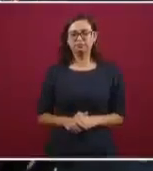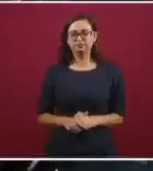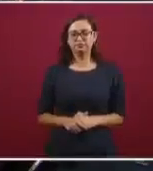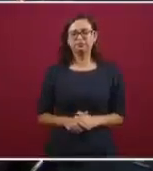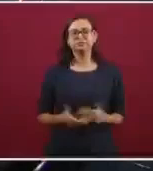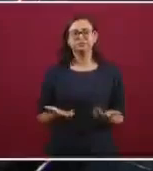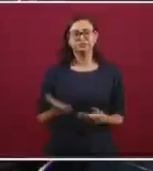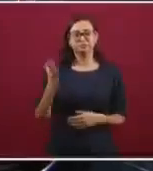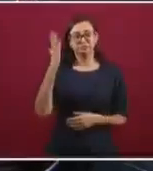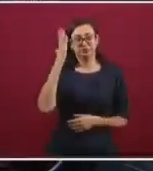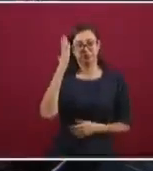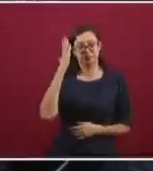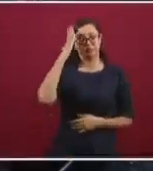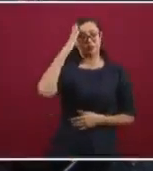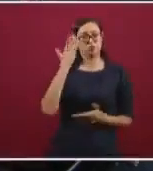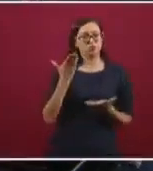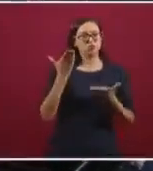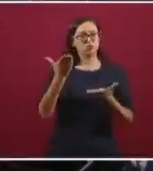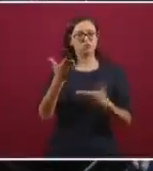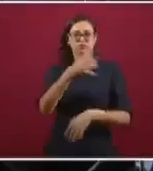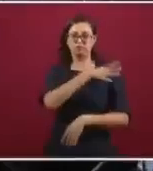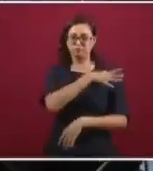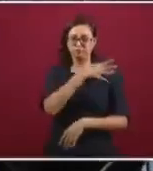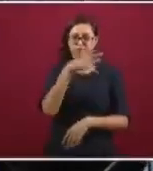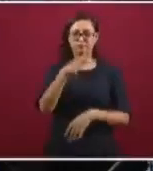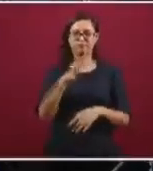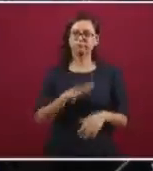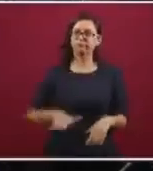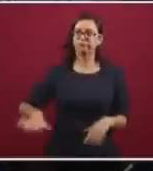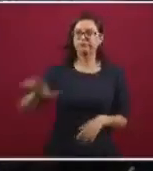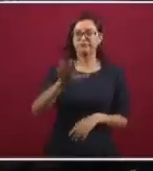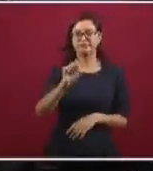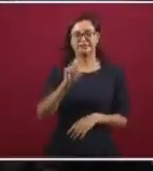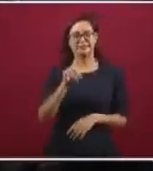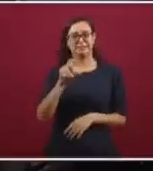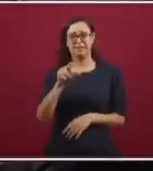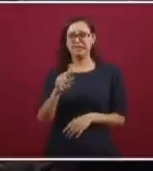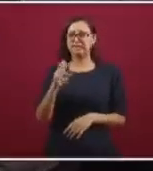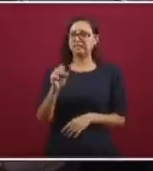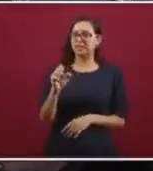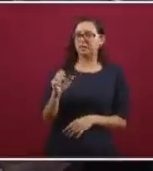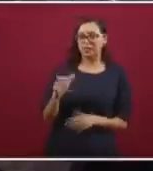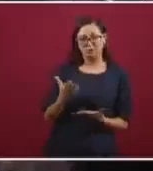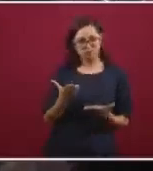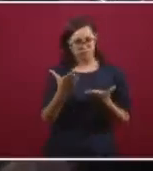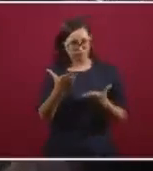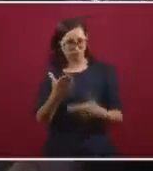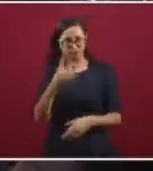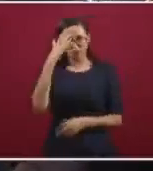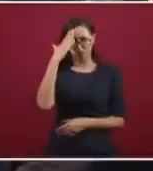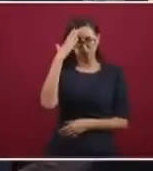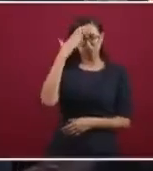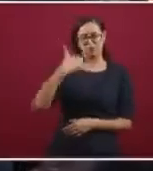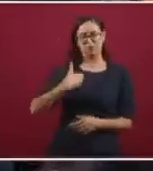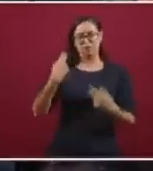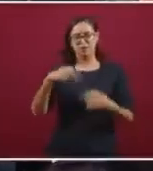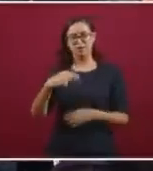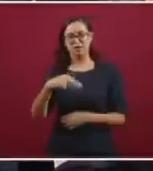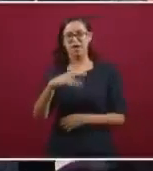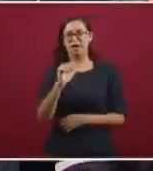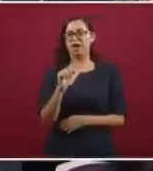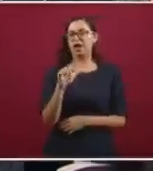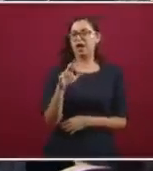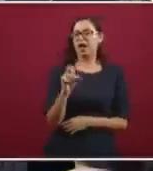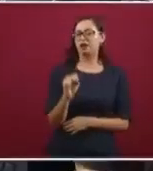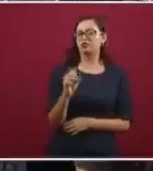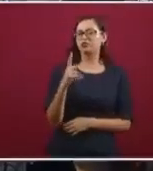Comandante Supremo de las Fuerzas Armadas, Carlos Pozos, reportero de Petróleo y Energía. Muy buenos días y muy buenos días a los